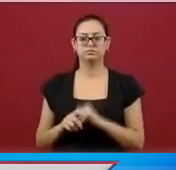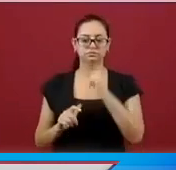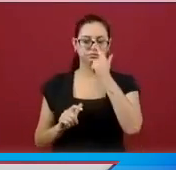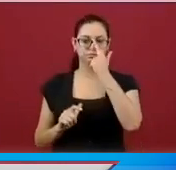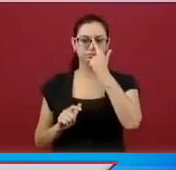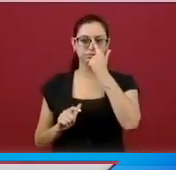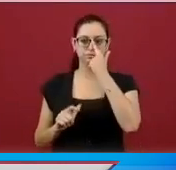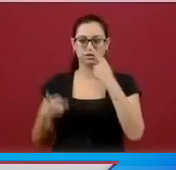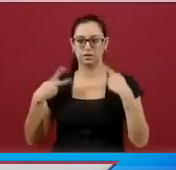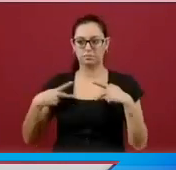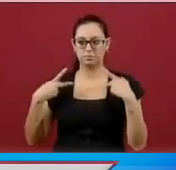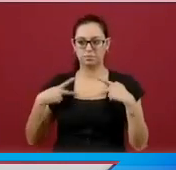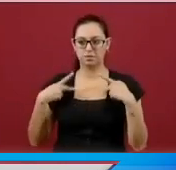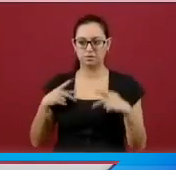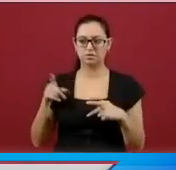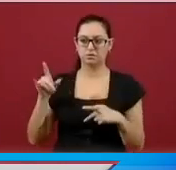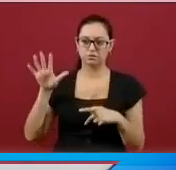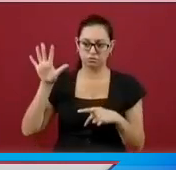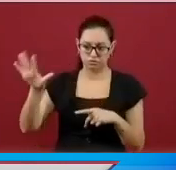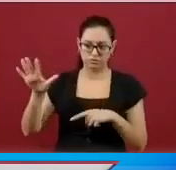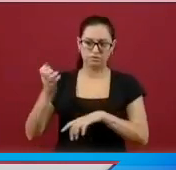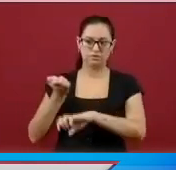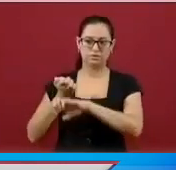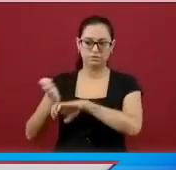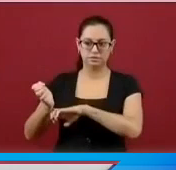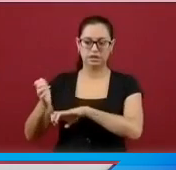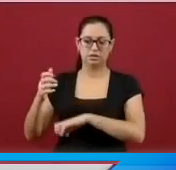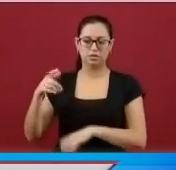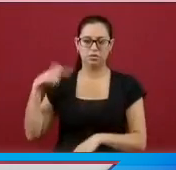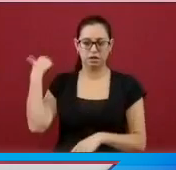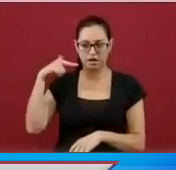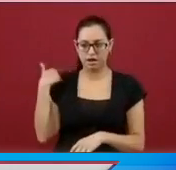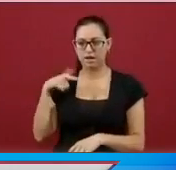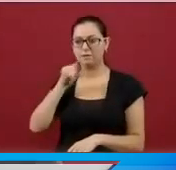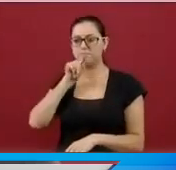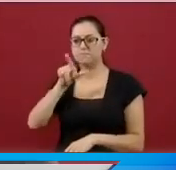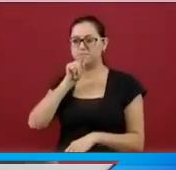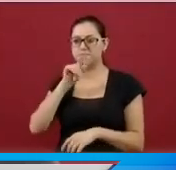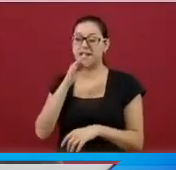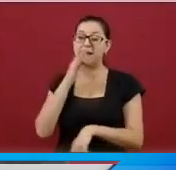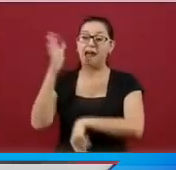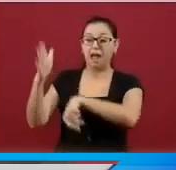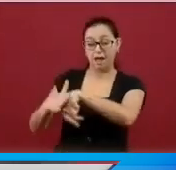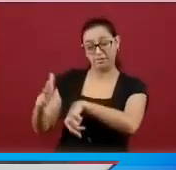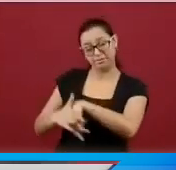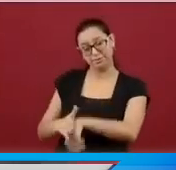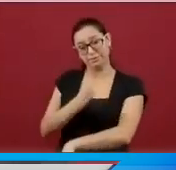ciudadanos de Guadalajara, al pueblo de Jalisco, una buena noticia.